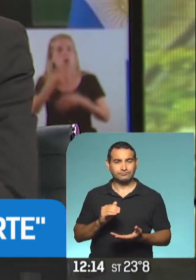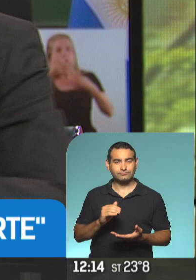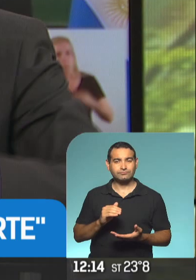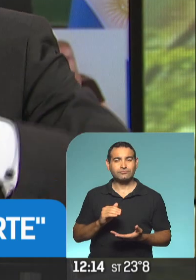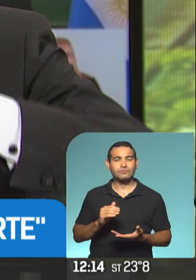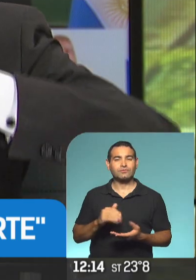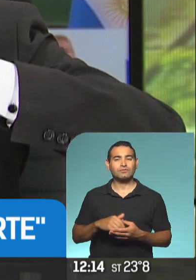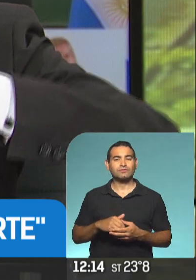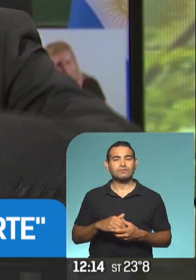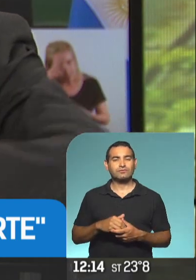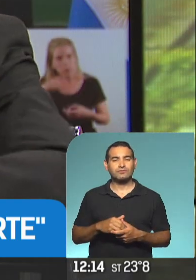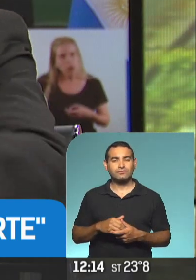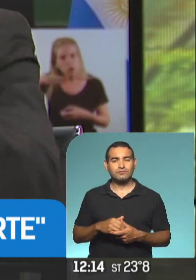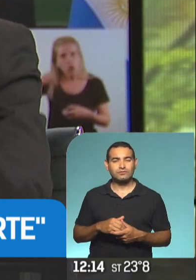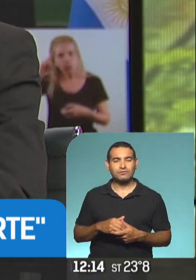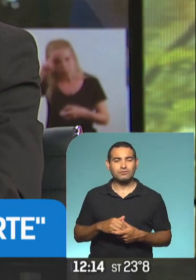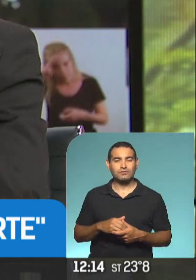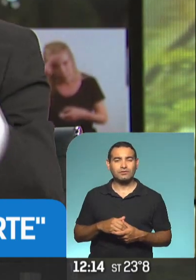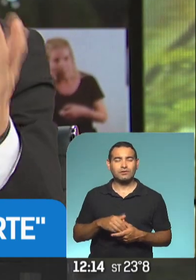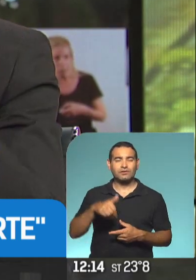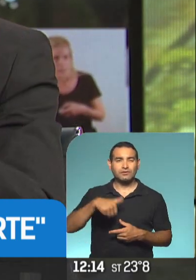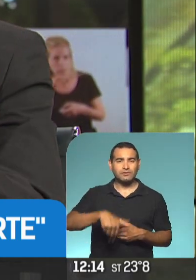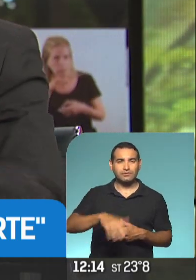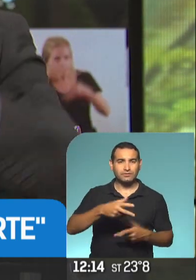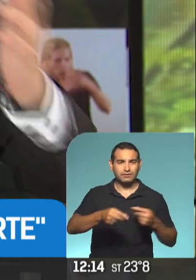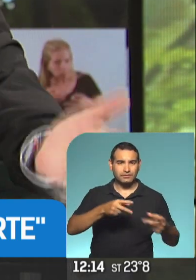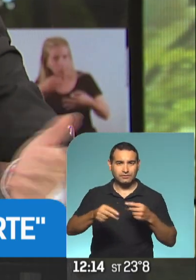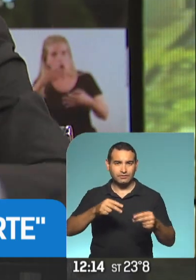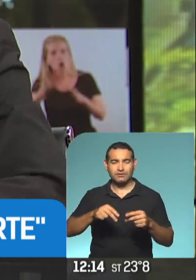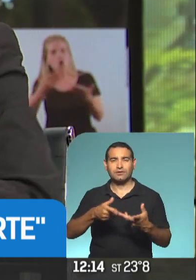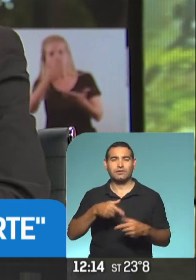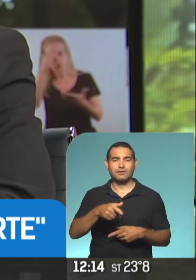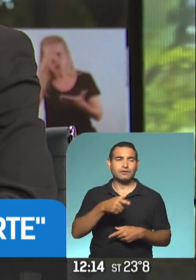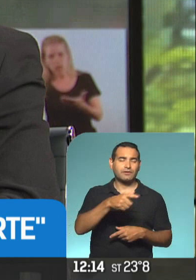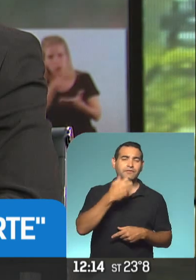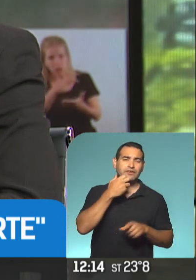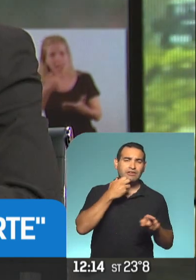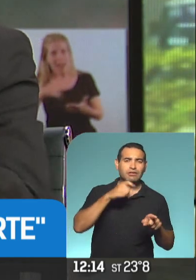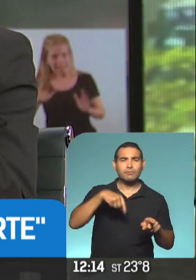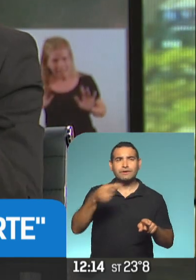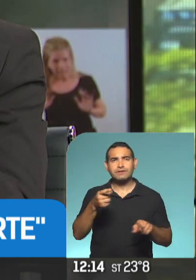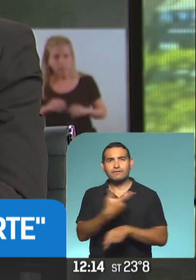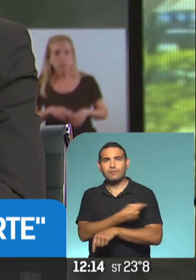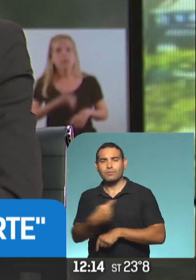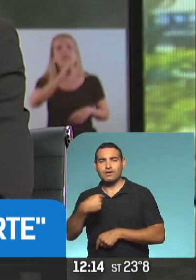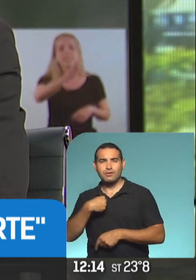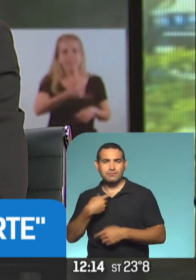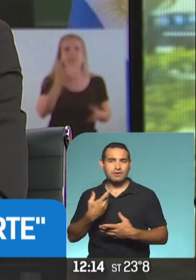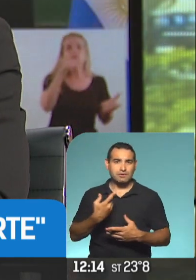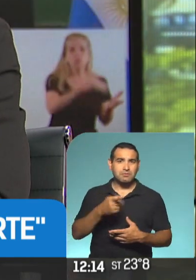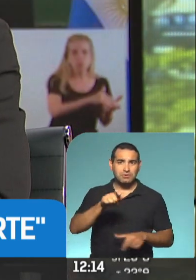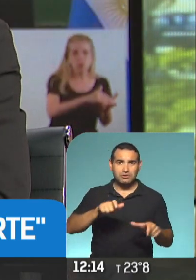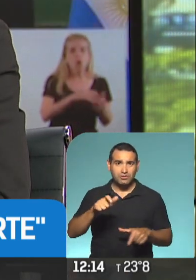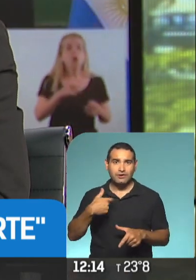tiene una percepción de una oleada de vacunación, de sí, me vacunaron al abuelito, mañana me toca a mí, si esa sensación se empieza a